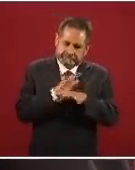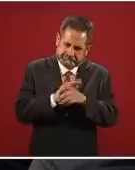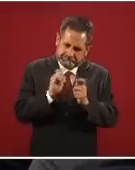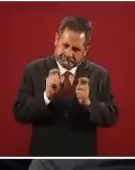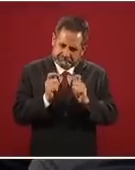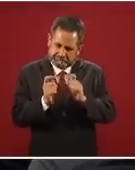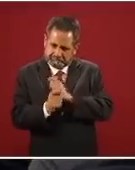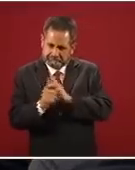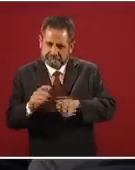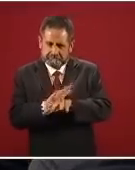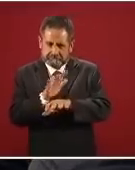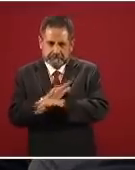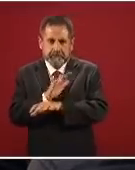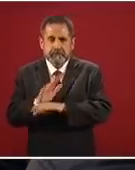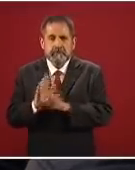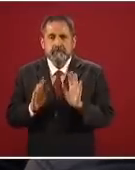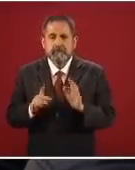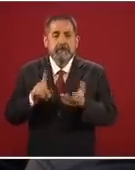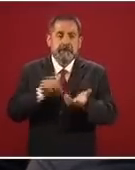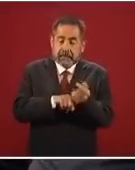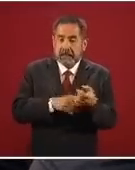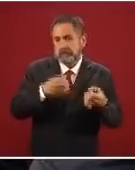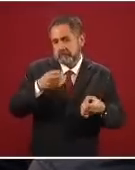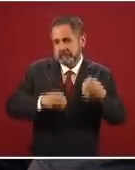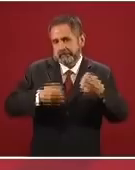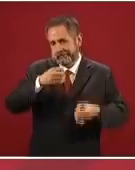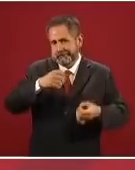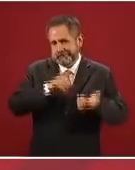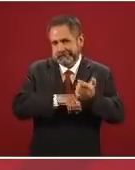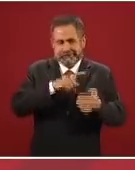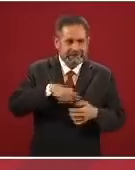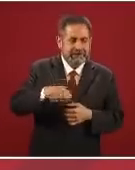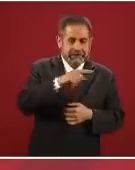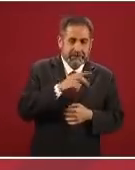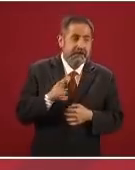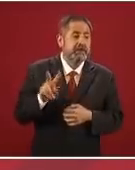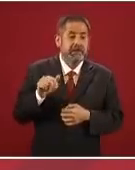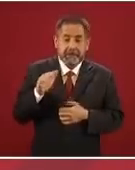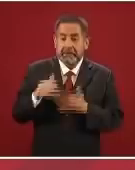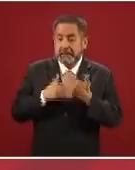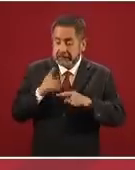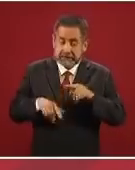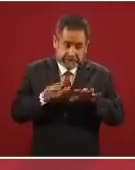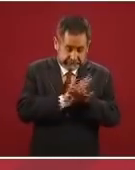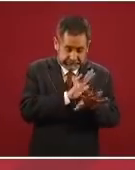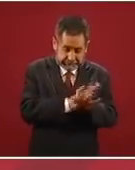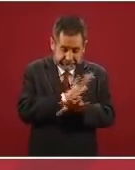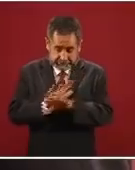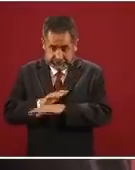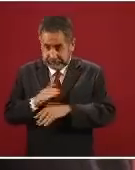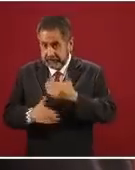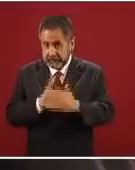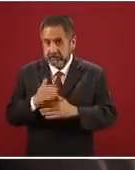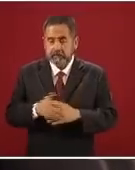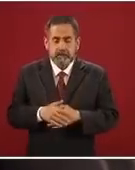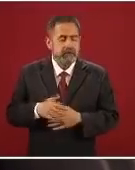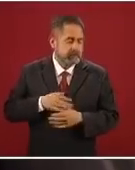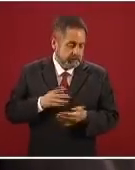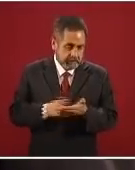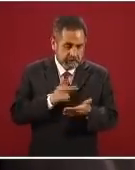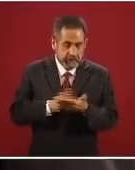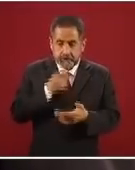reformando en el Poder Judicial. Se está avanzando y lo he